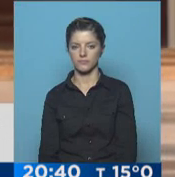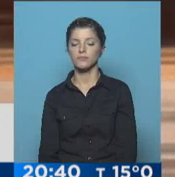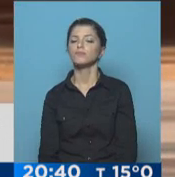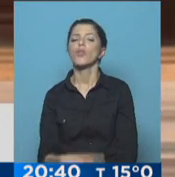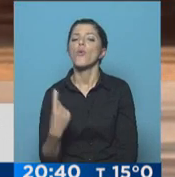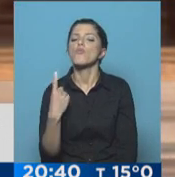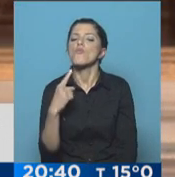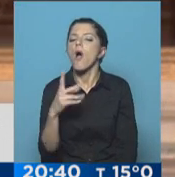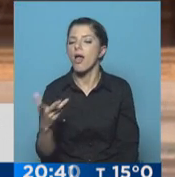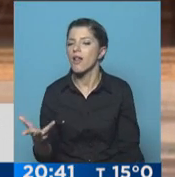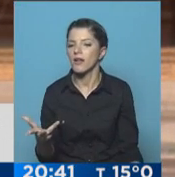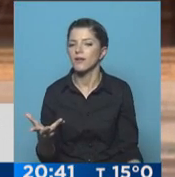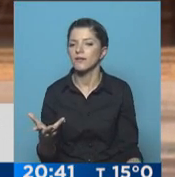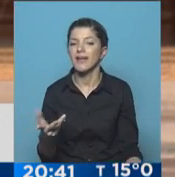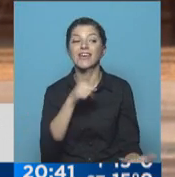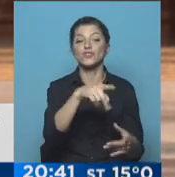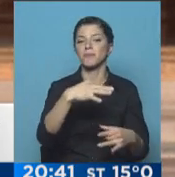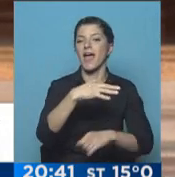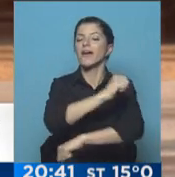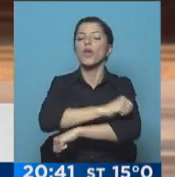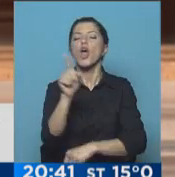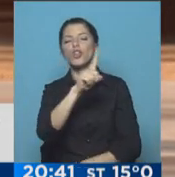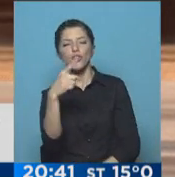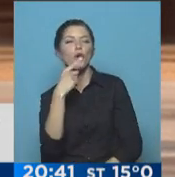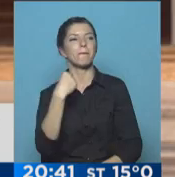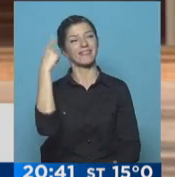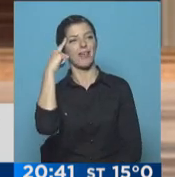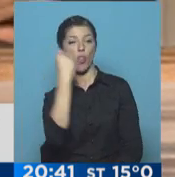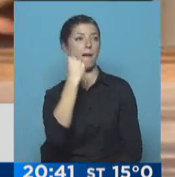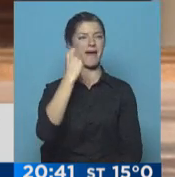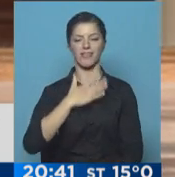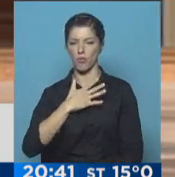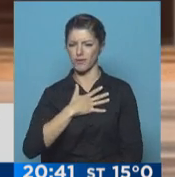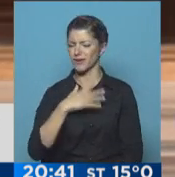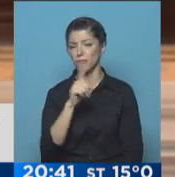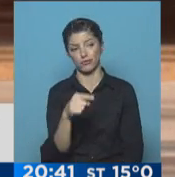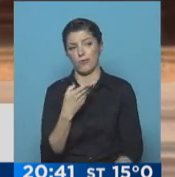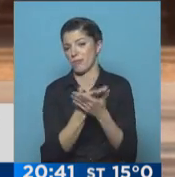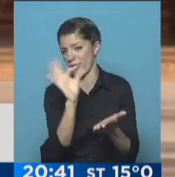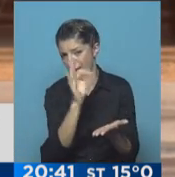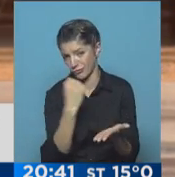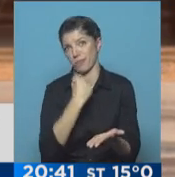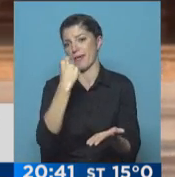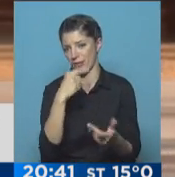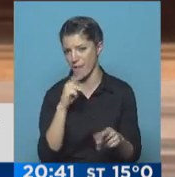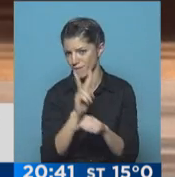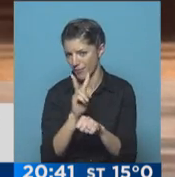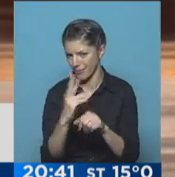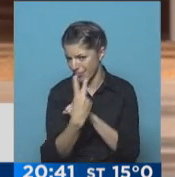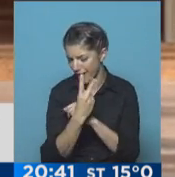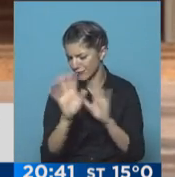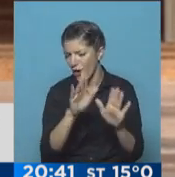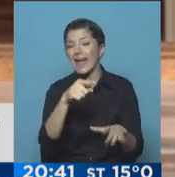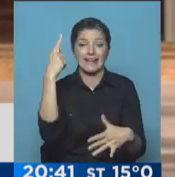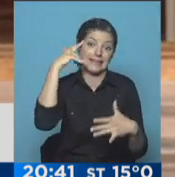¿Cuál hubiera sido la actitud? No digo patriótica, miren, ni siquiera les exijo patriotismo, apenas